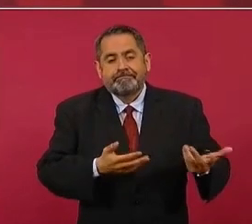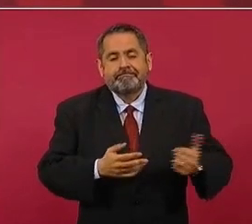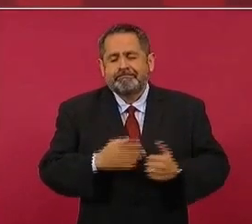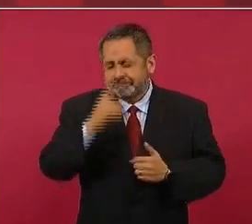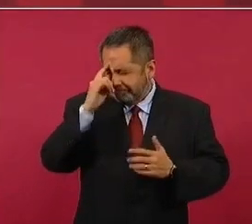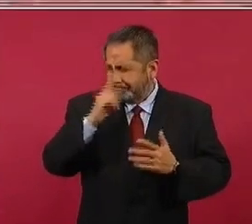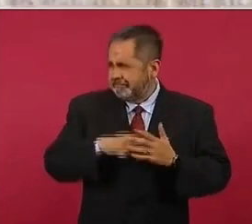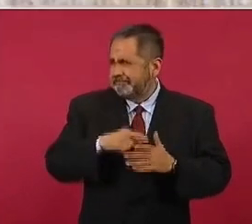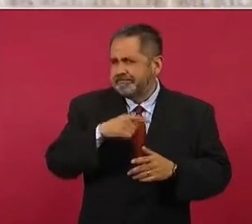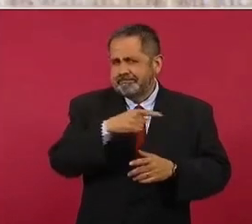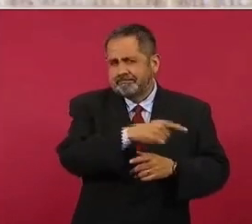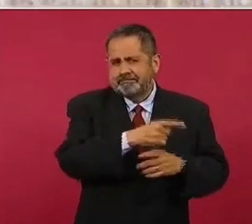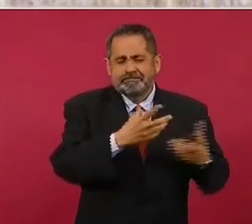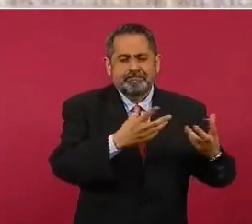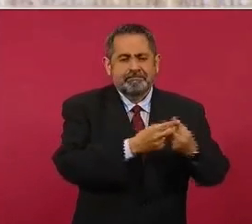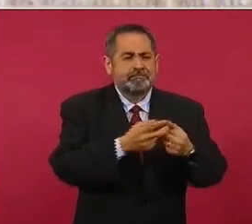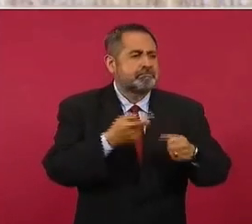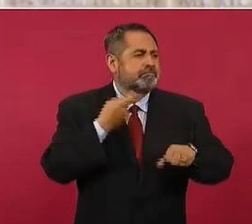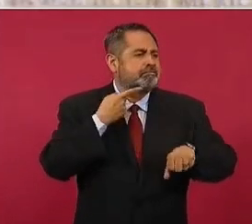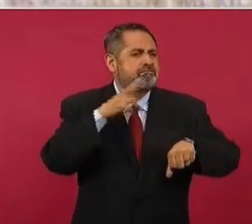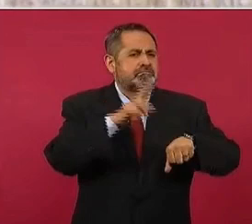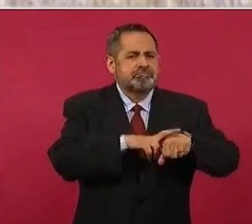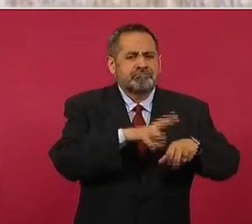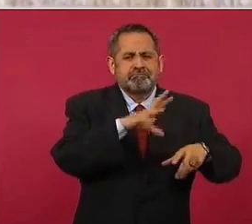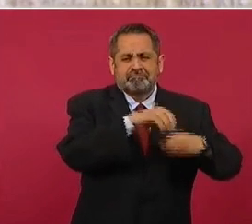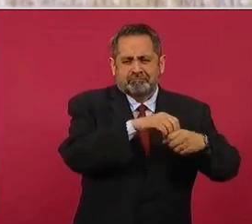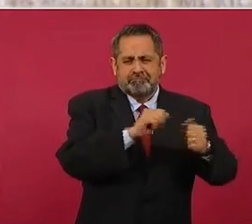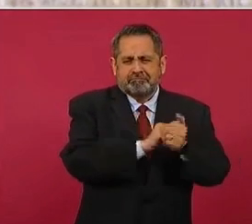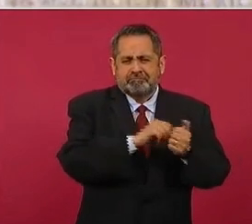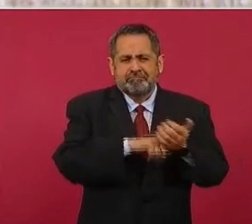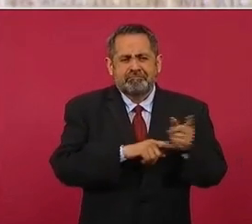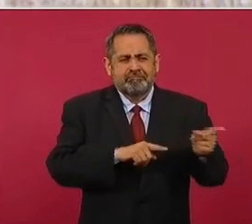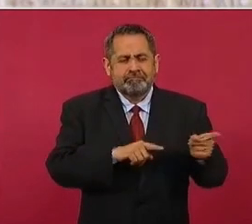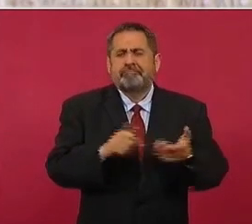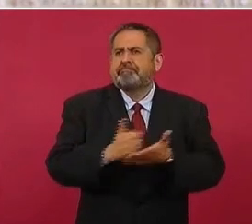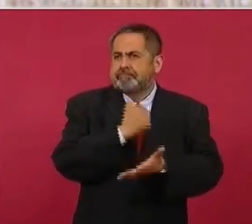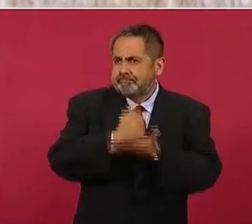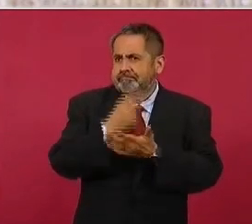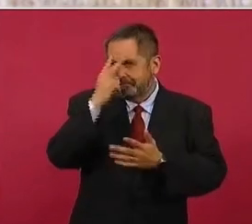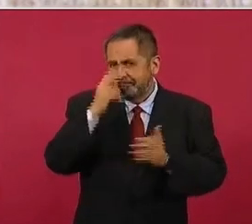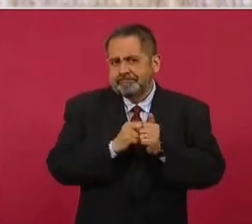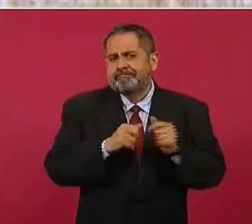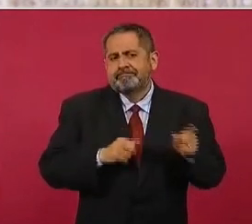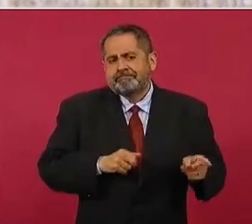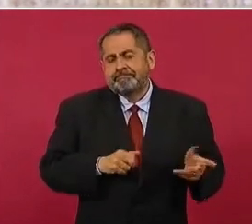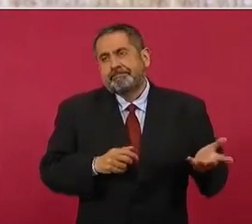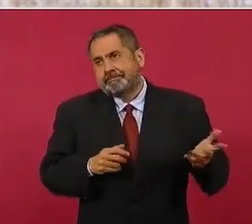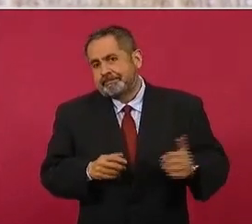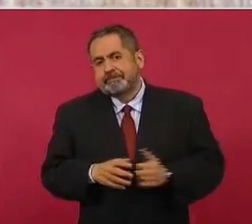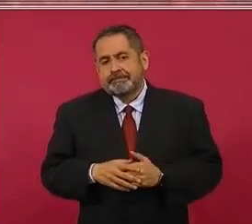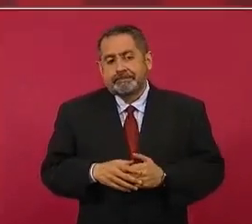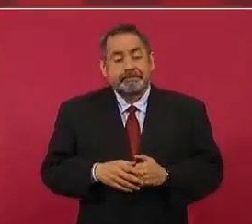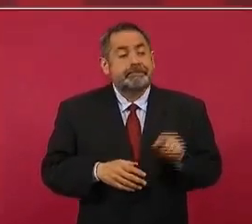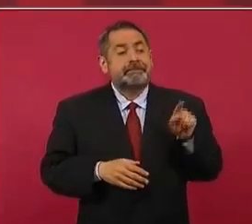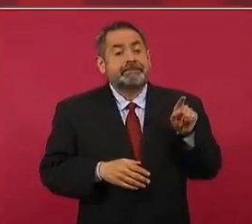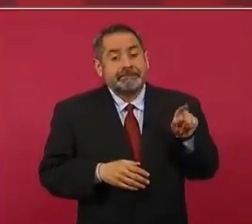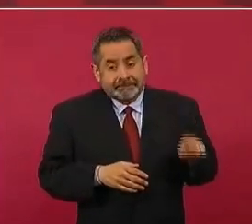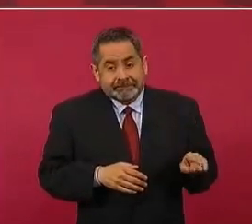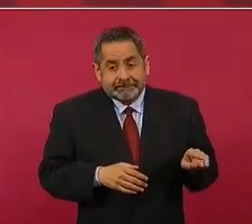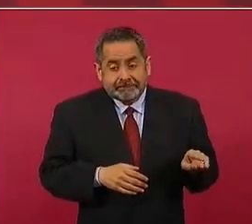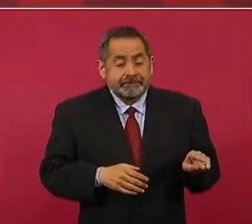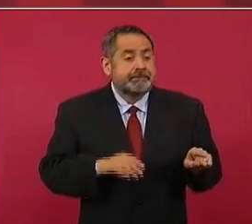creo que había estado hasta de procurador en la Ciudad de México y quería ser